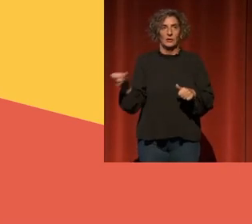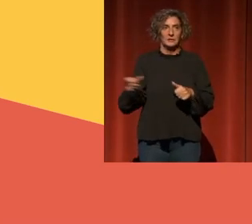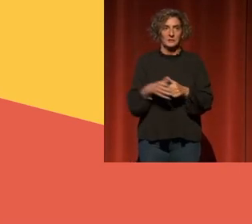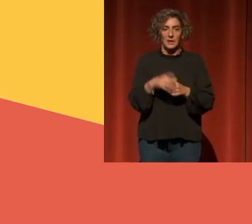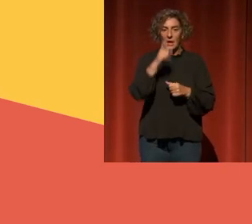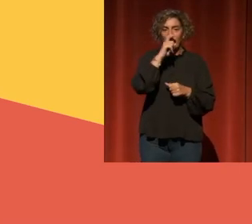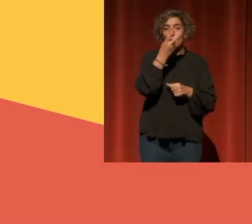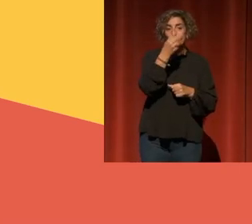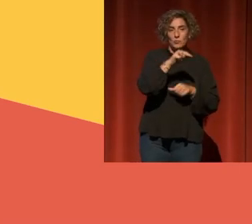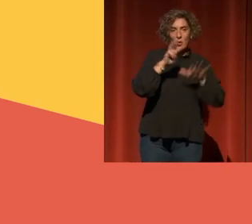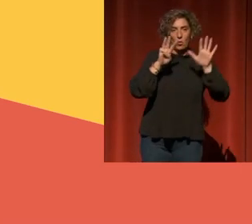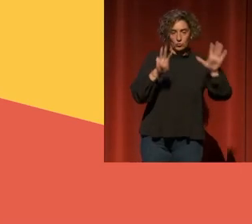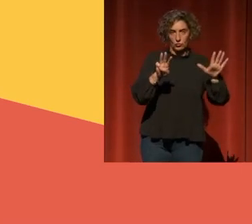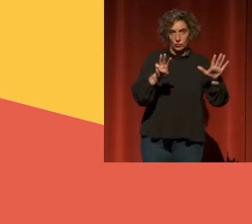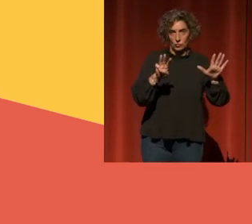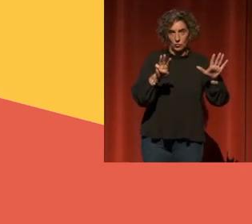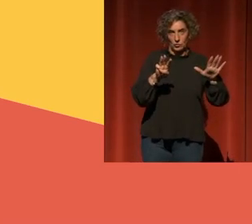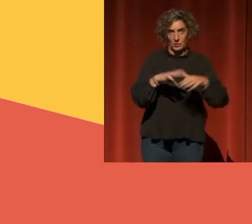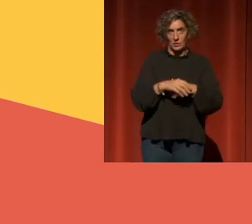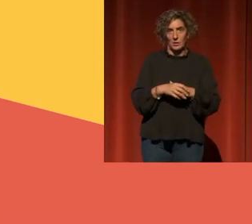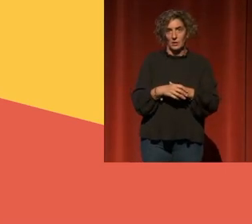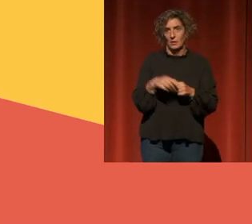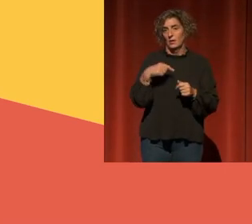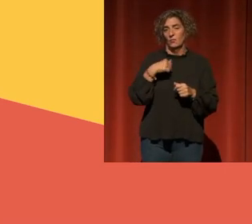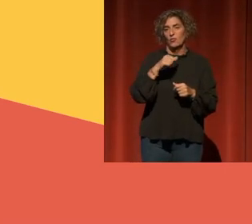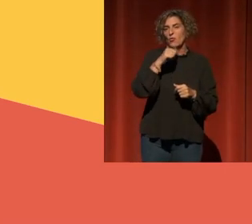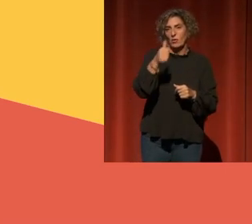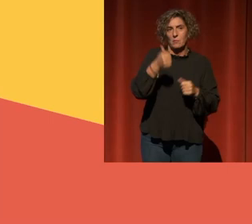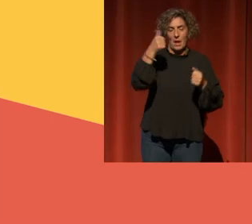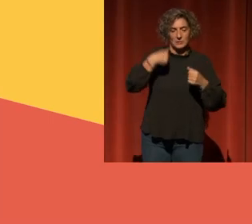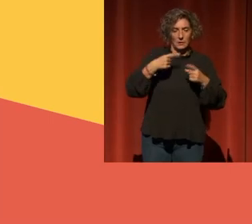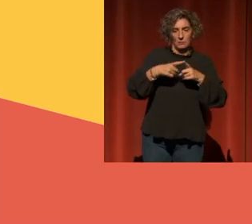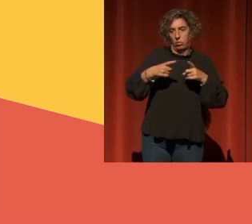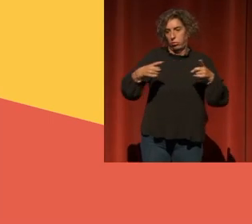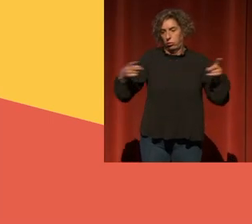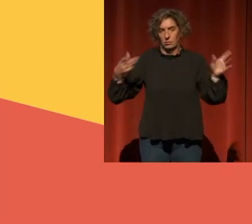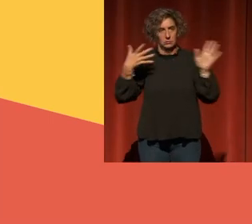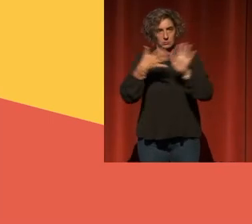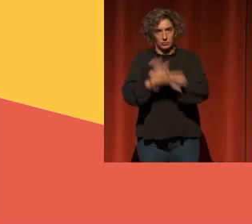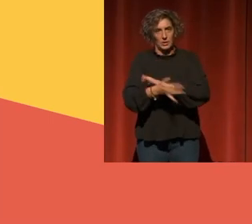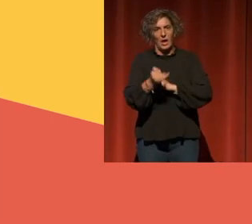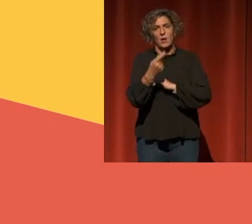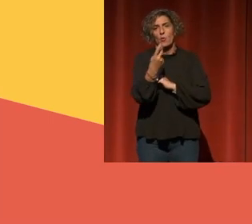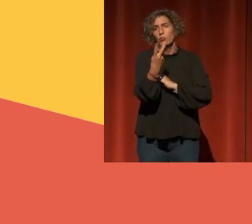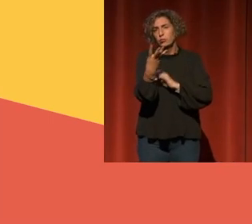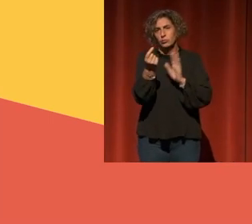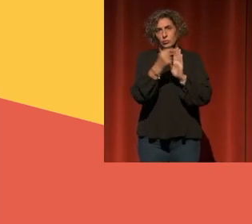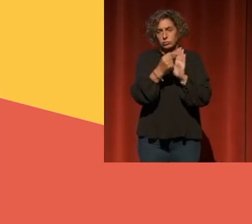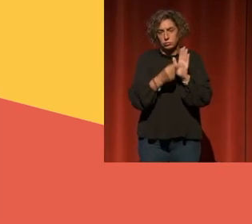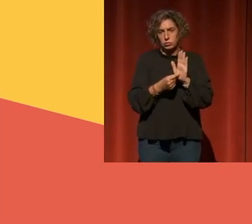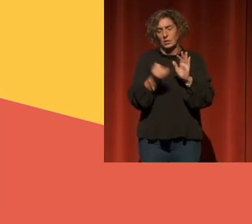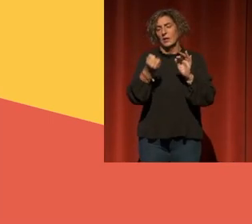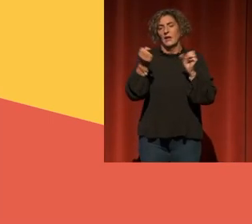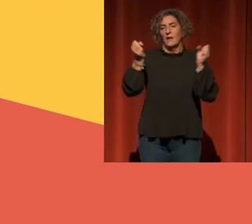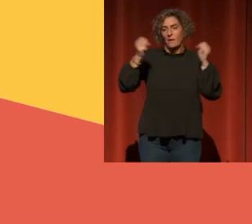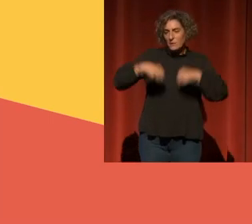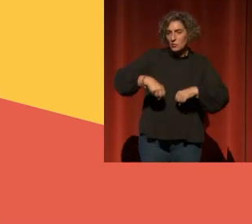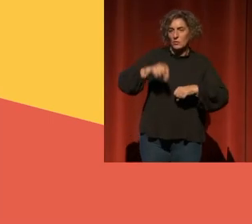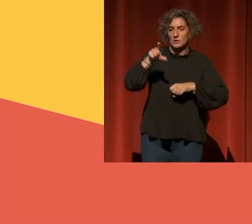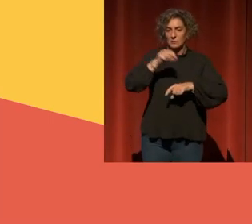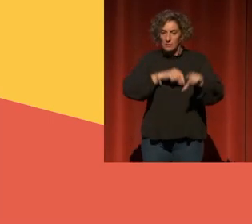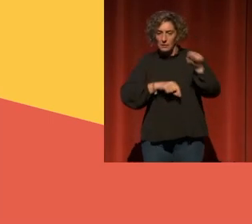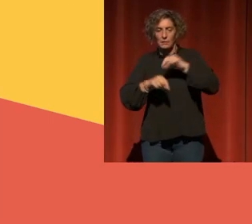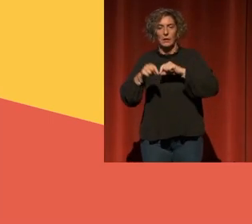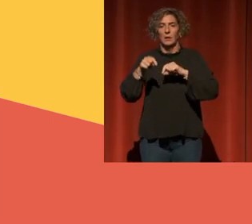2008 Pues bien eh No quiero tampoco extenderme demasiado hay muchísimos dictámenes decisiones conclusiones